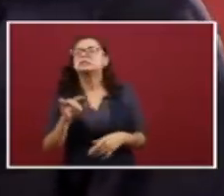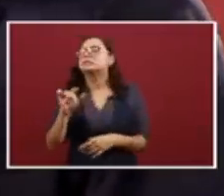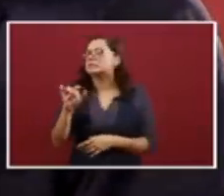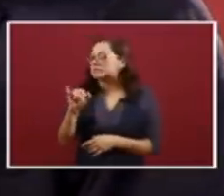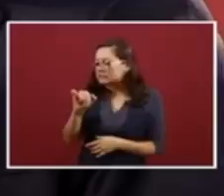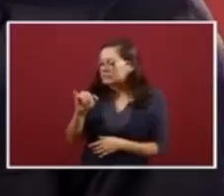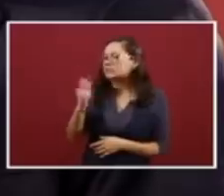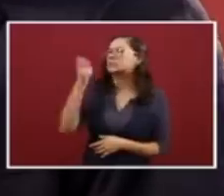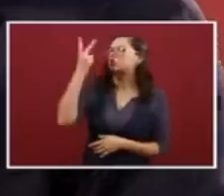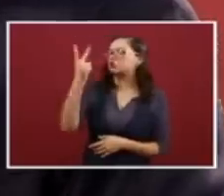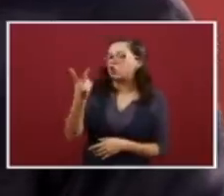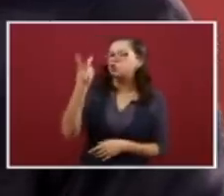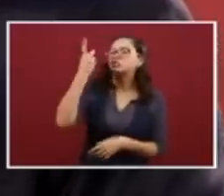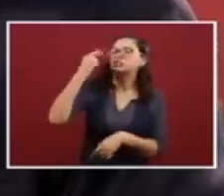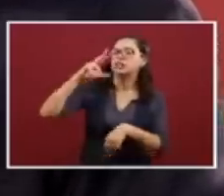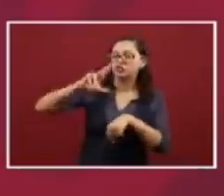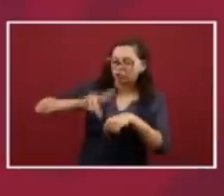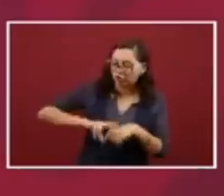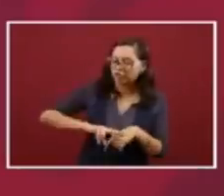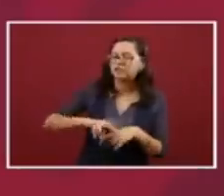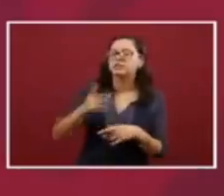esté apropiado